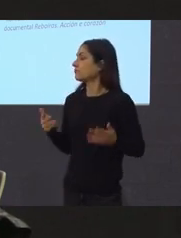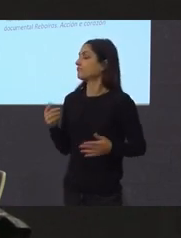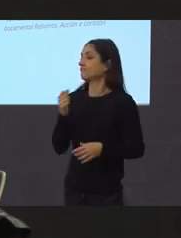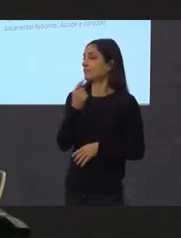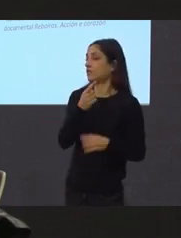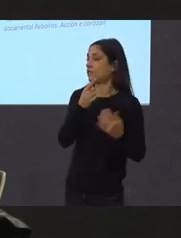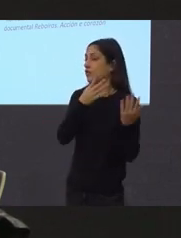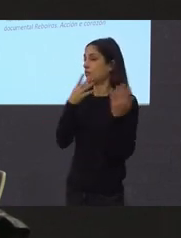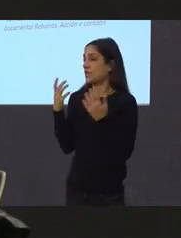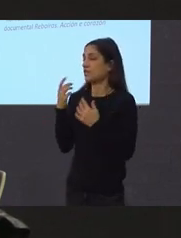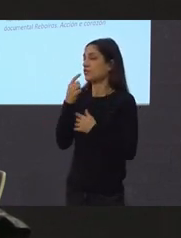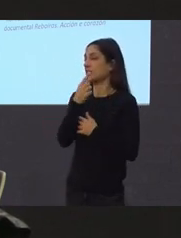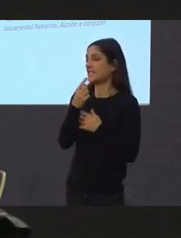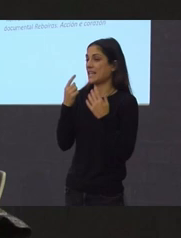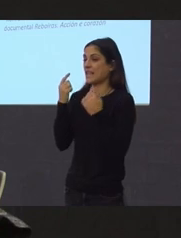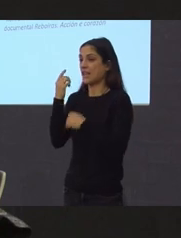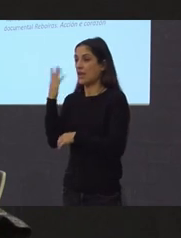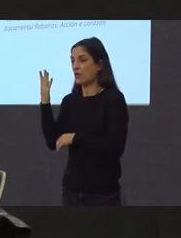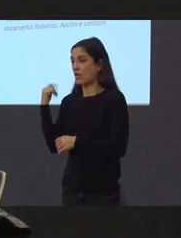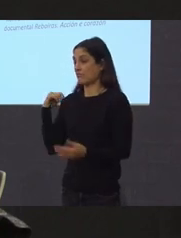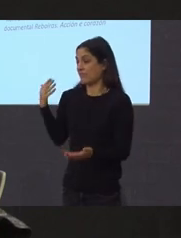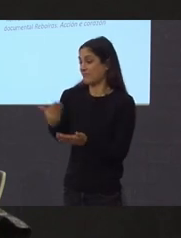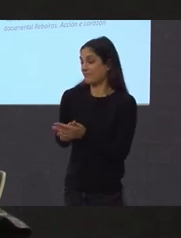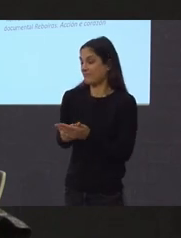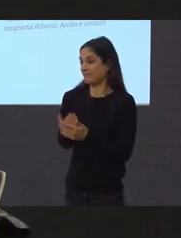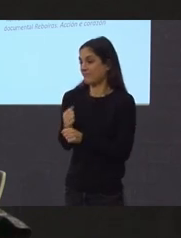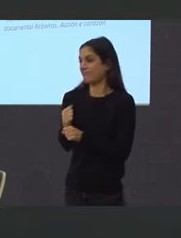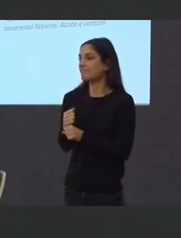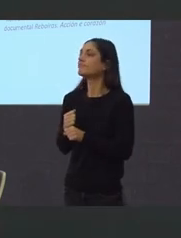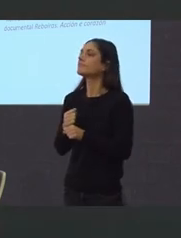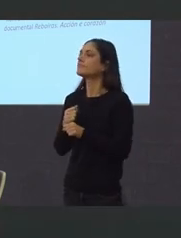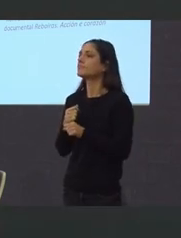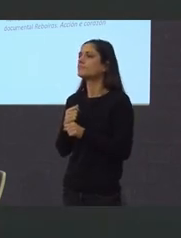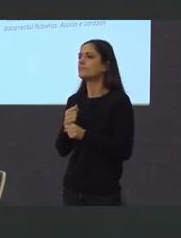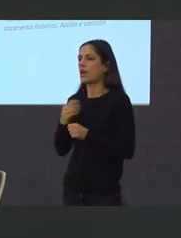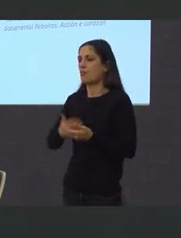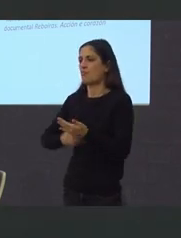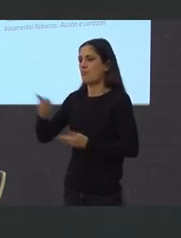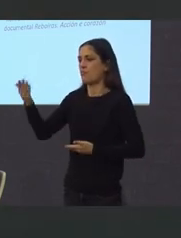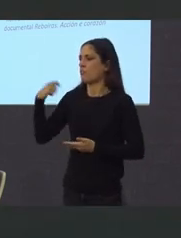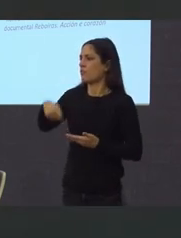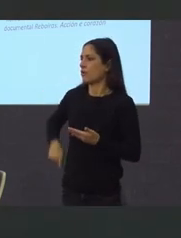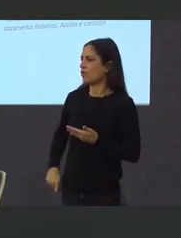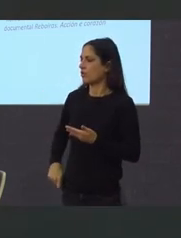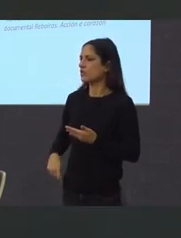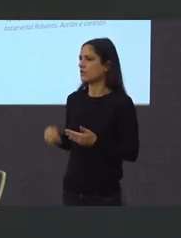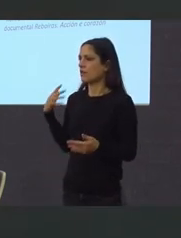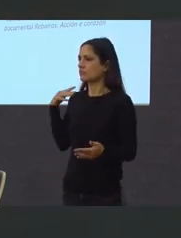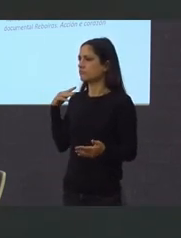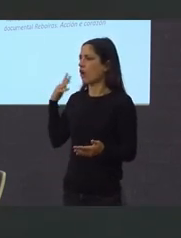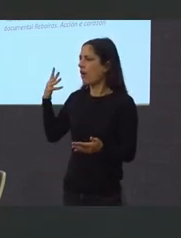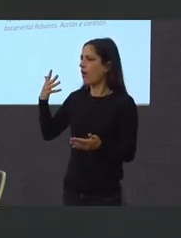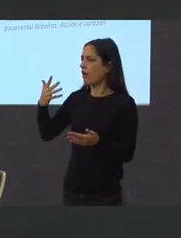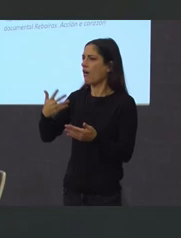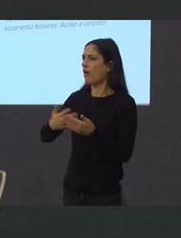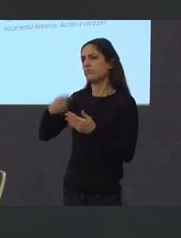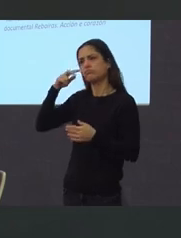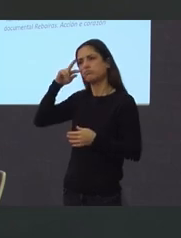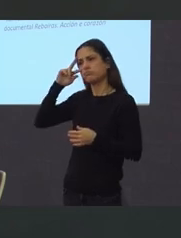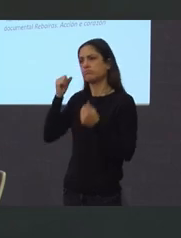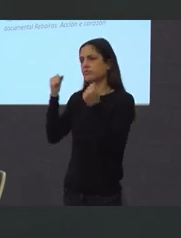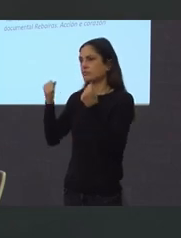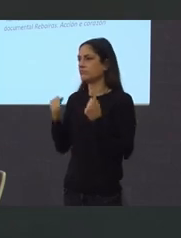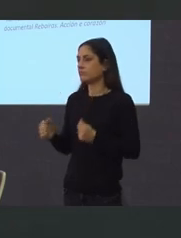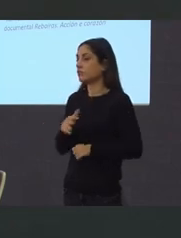1964, é unha xornalista de moi longa traxectoria e, ademais, é a primeira biógrafa do rei